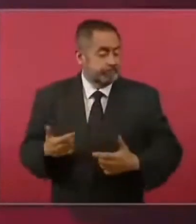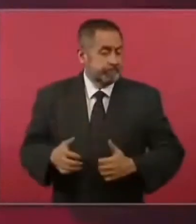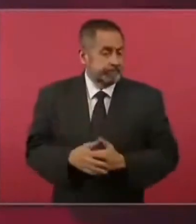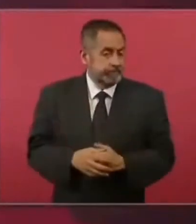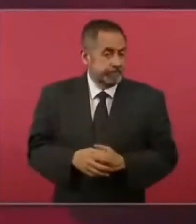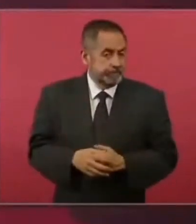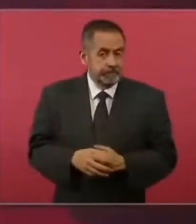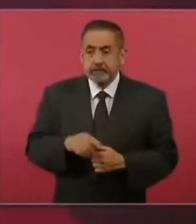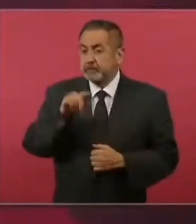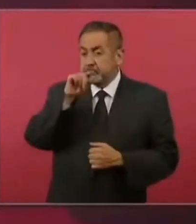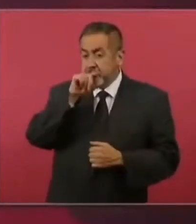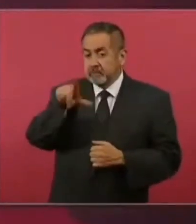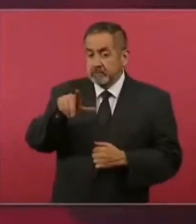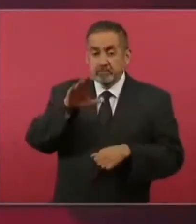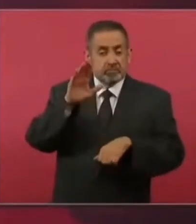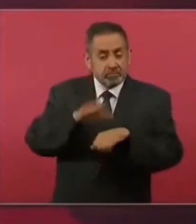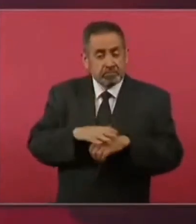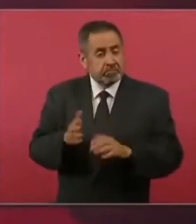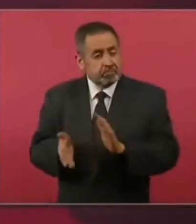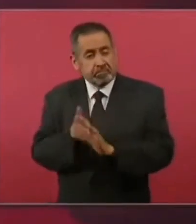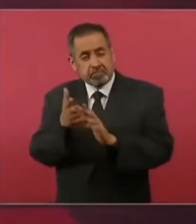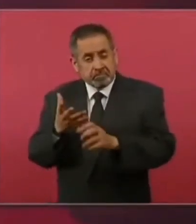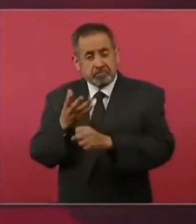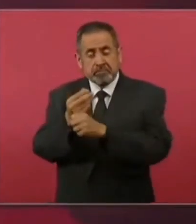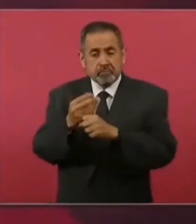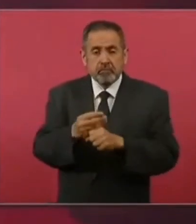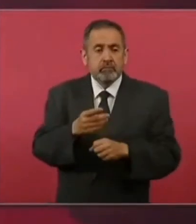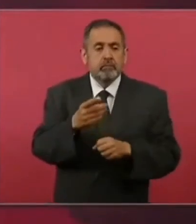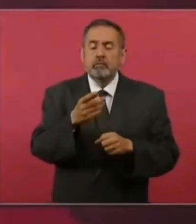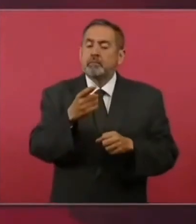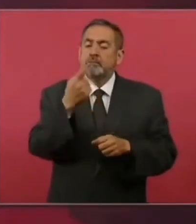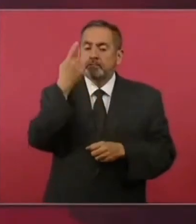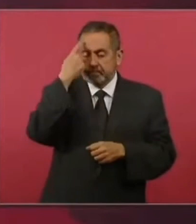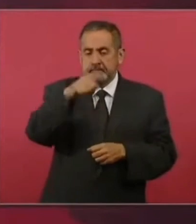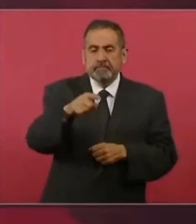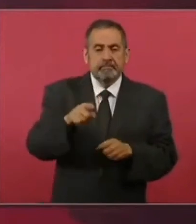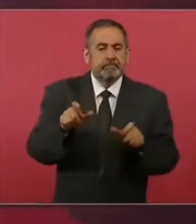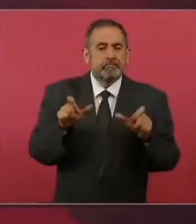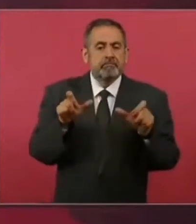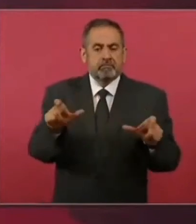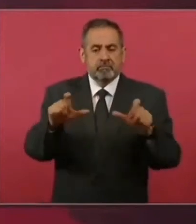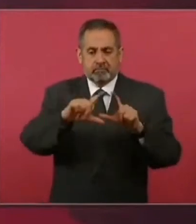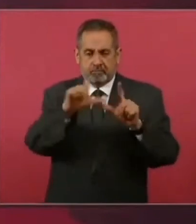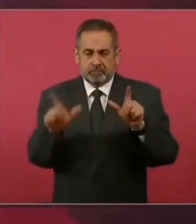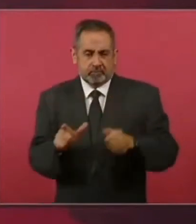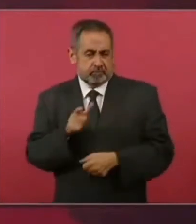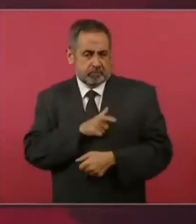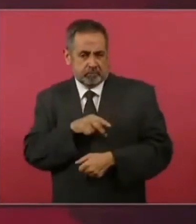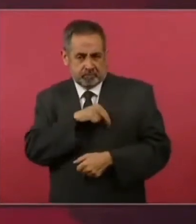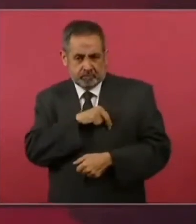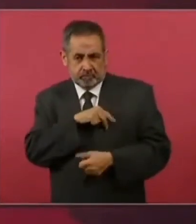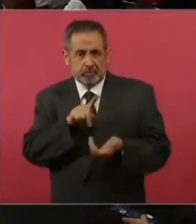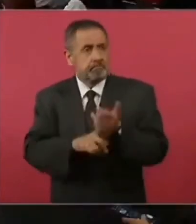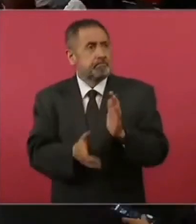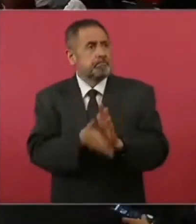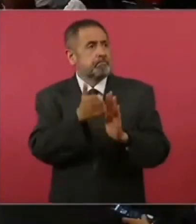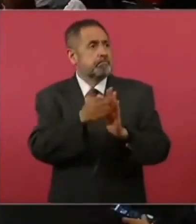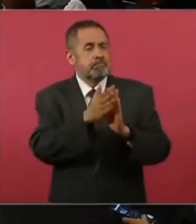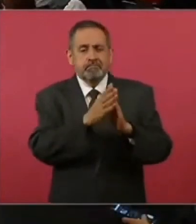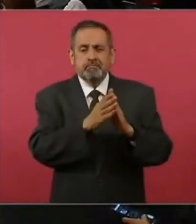En Jalisco es donde más hemos construido cuarteles de la Guardia Nacional. Es